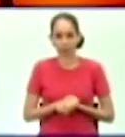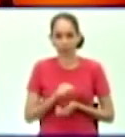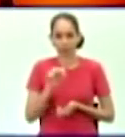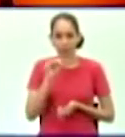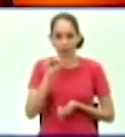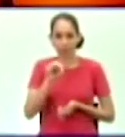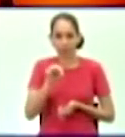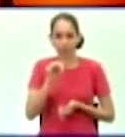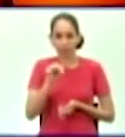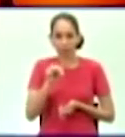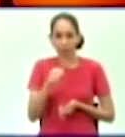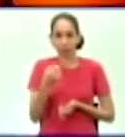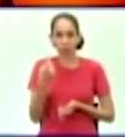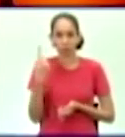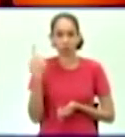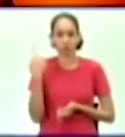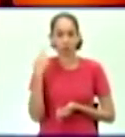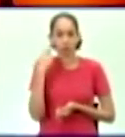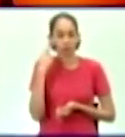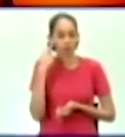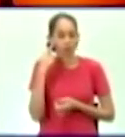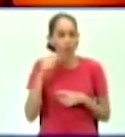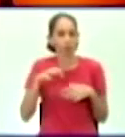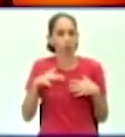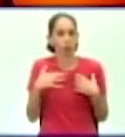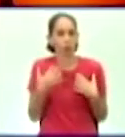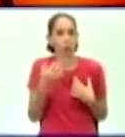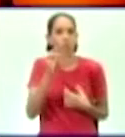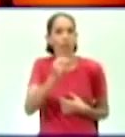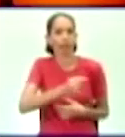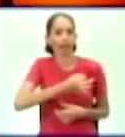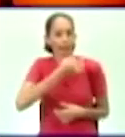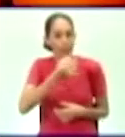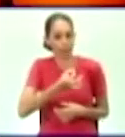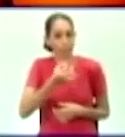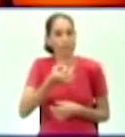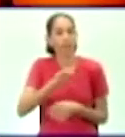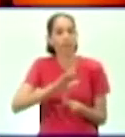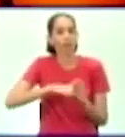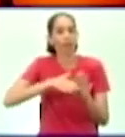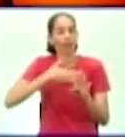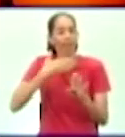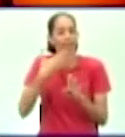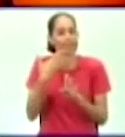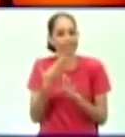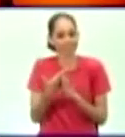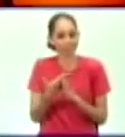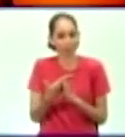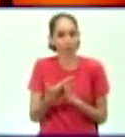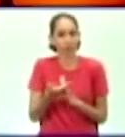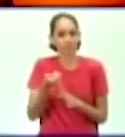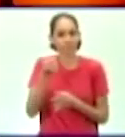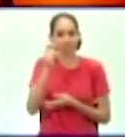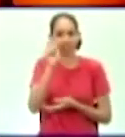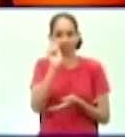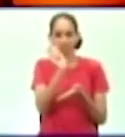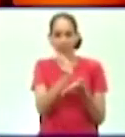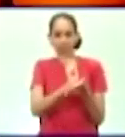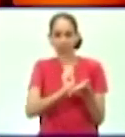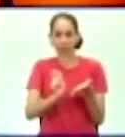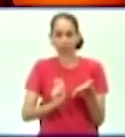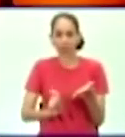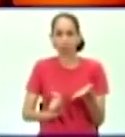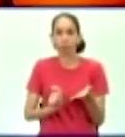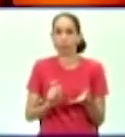a escuchar todas las explicaciones que hoy vamos a dar para luego ustedes solitos